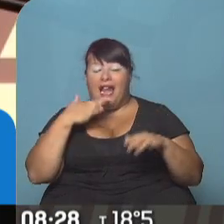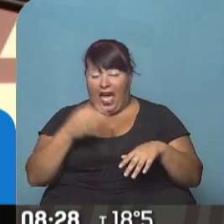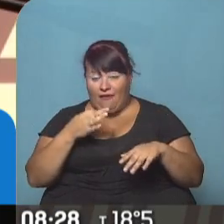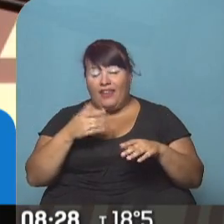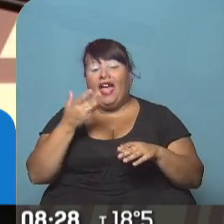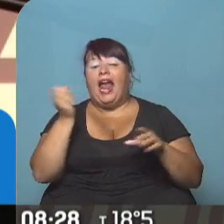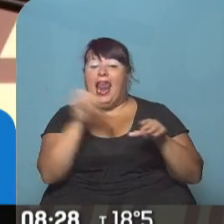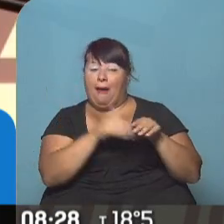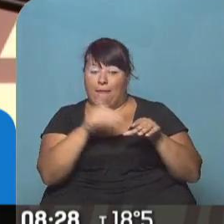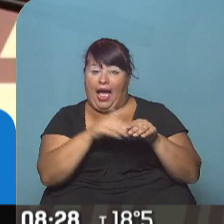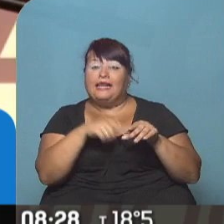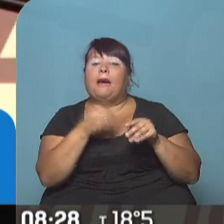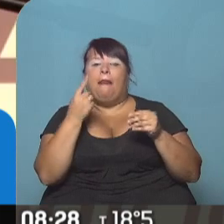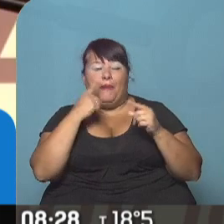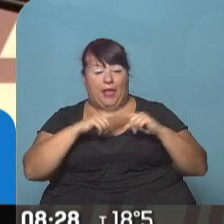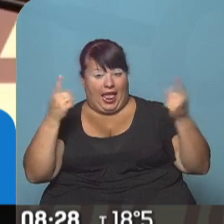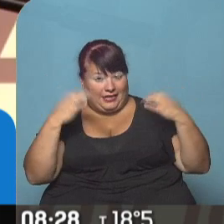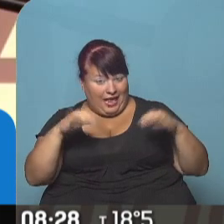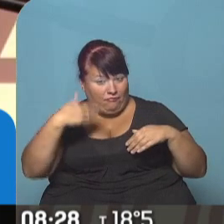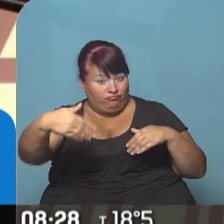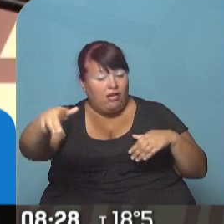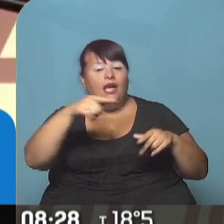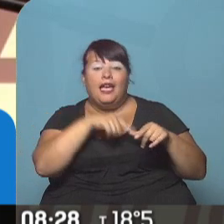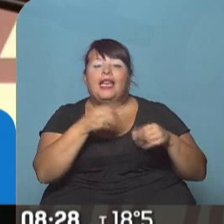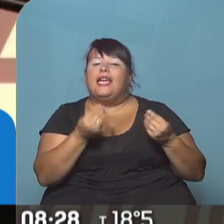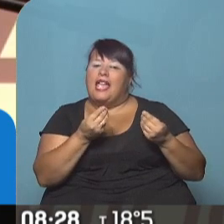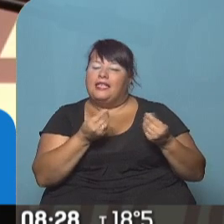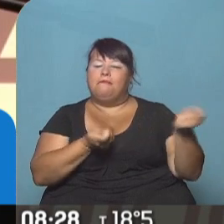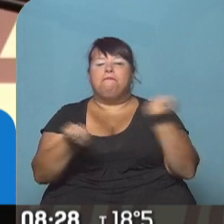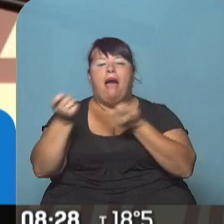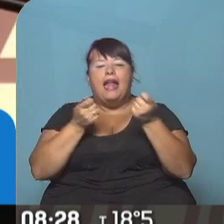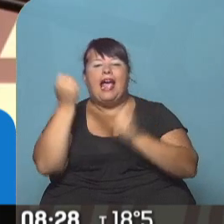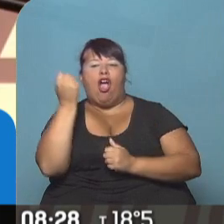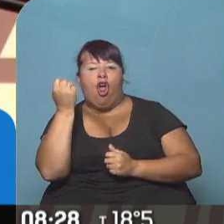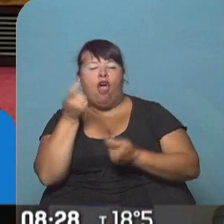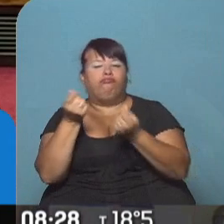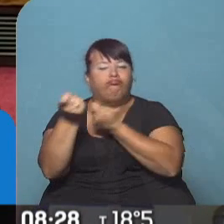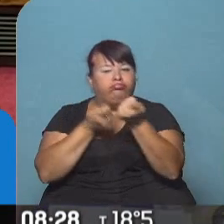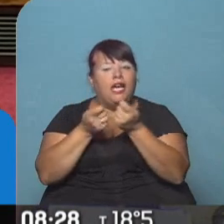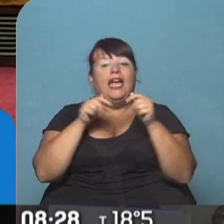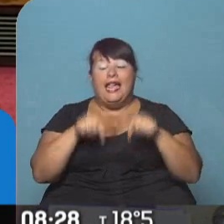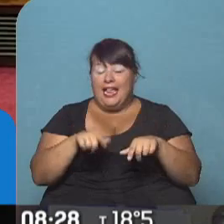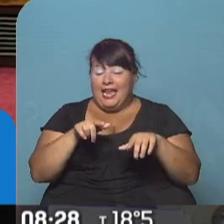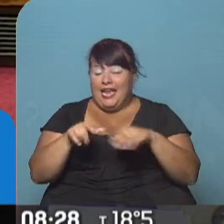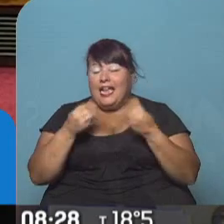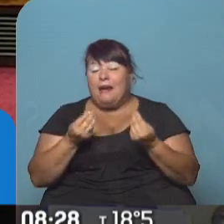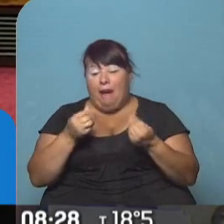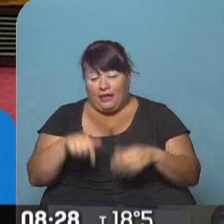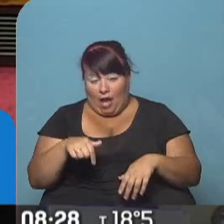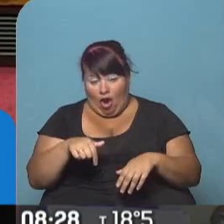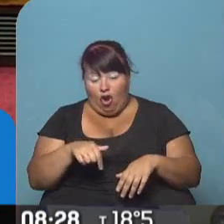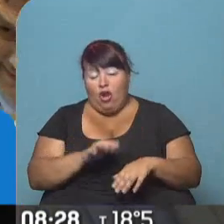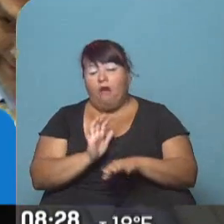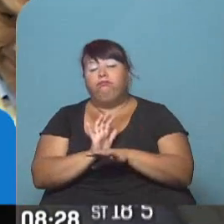que el Fondo de Garantías de Sustentabilidad básicamente lo que hace son operaciones financieras, y en los hechos lo que ocurre hoy es